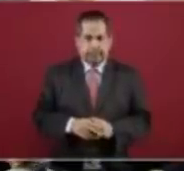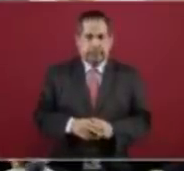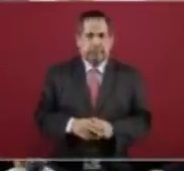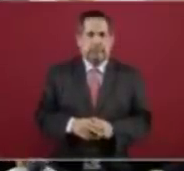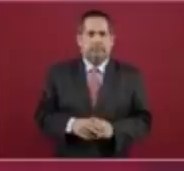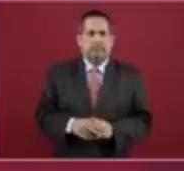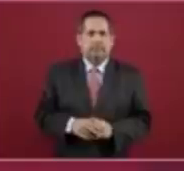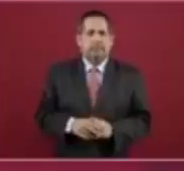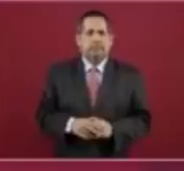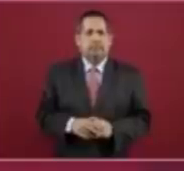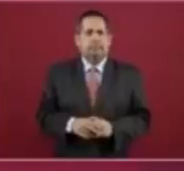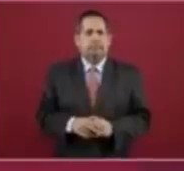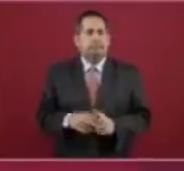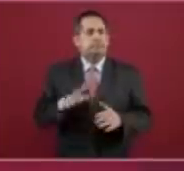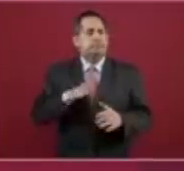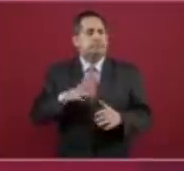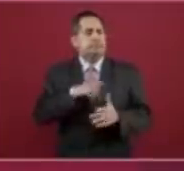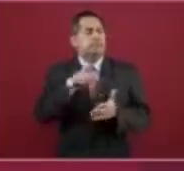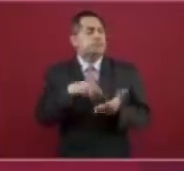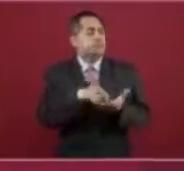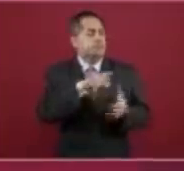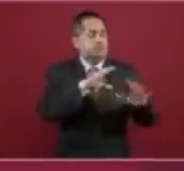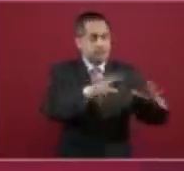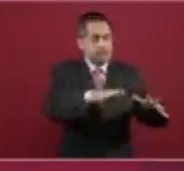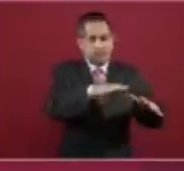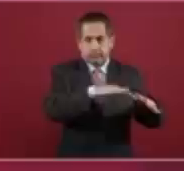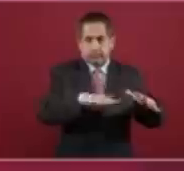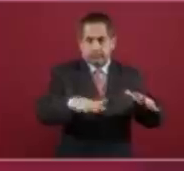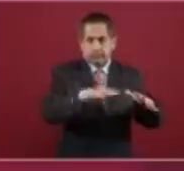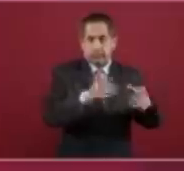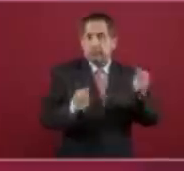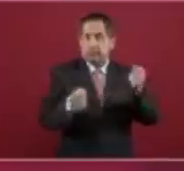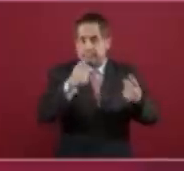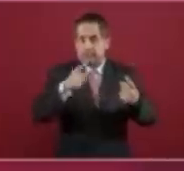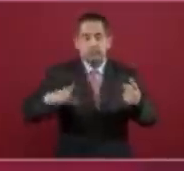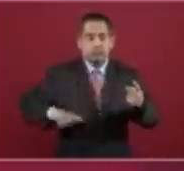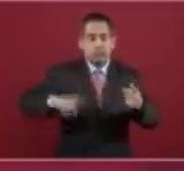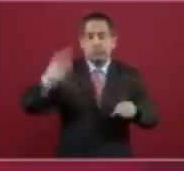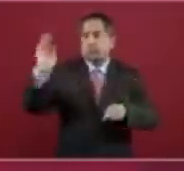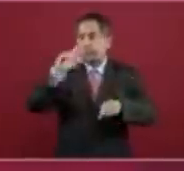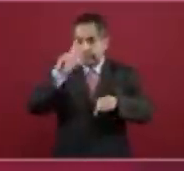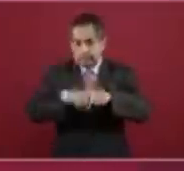ver con instalaciones del gobierno federal,